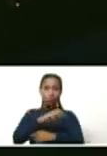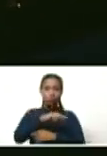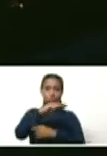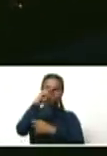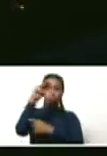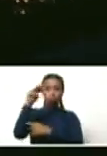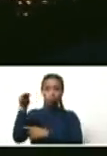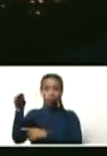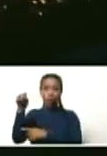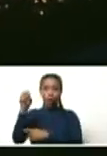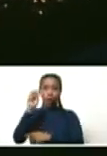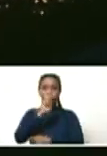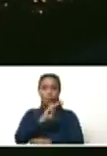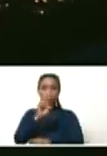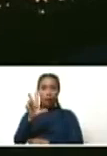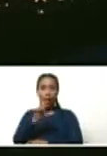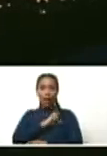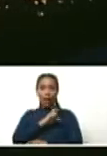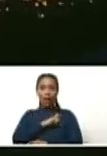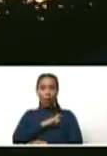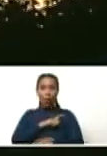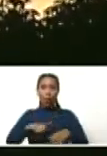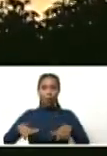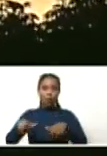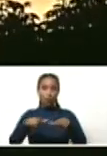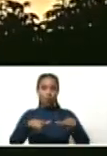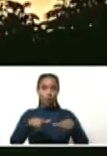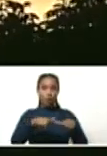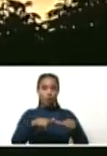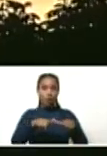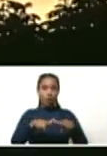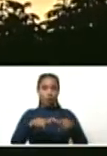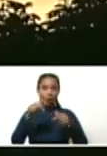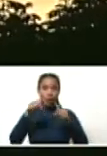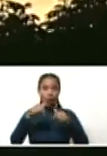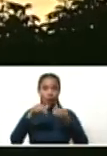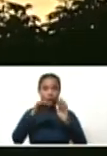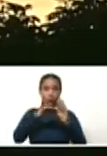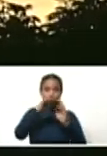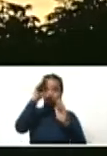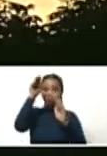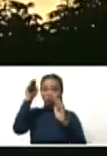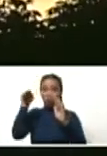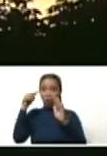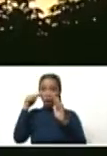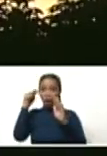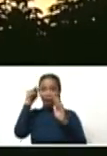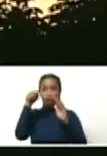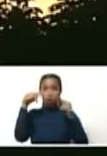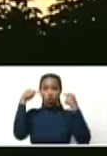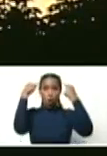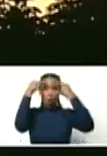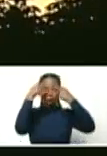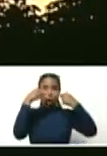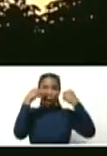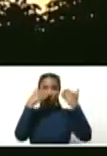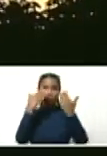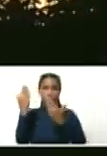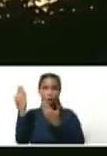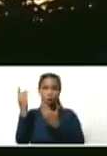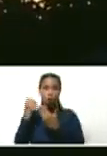del 23 de enero, son de la loma, y desde esta loma vemos, miren, ahí se ven unos ojos, no lo digo